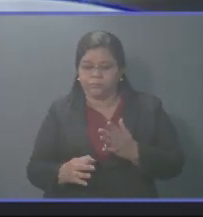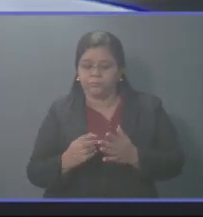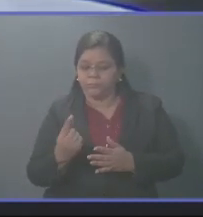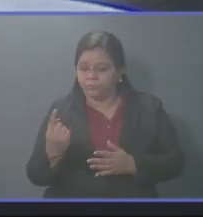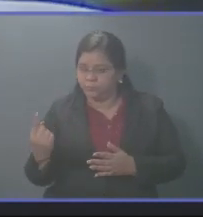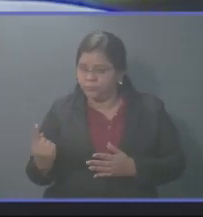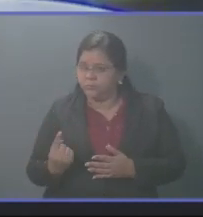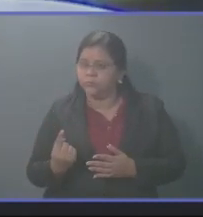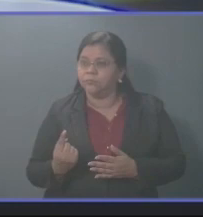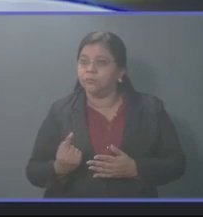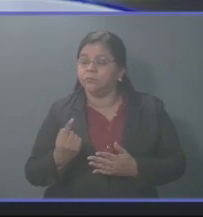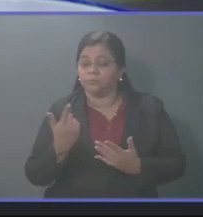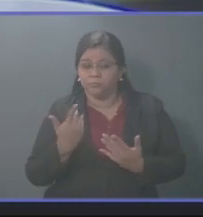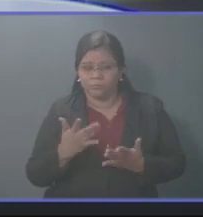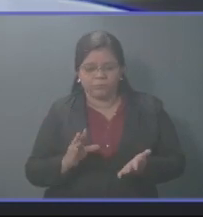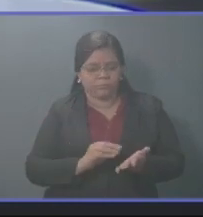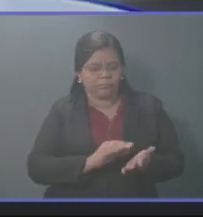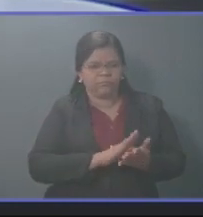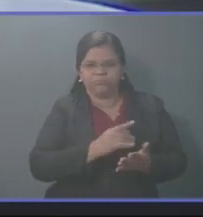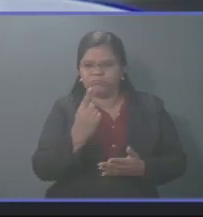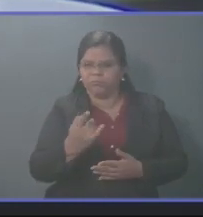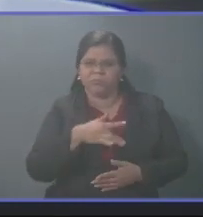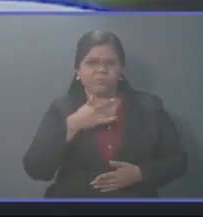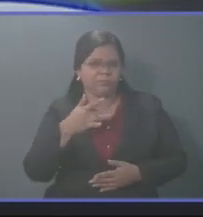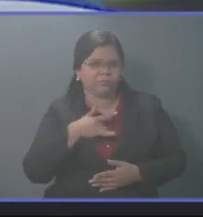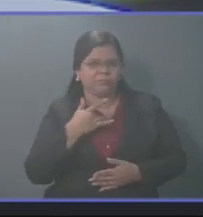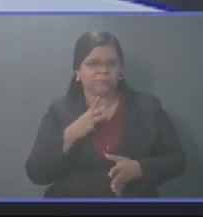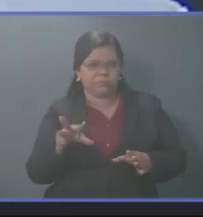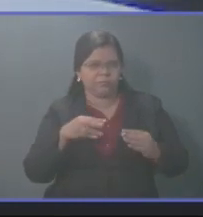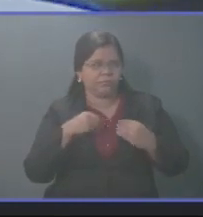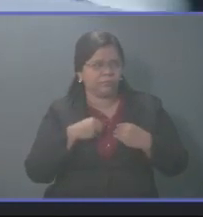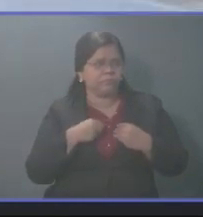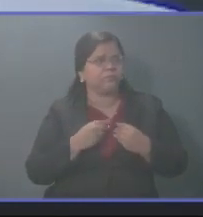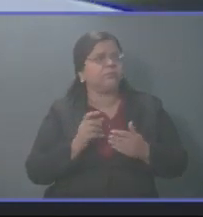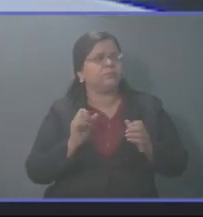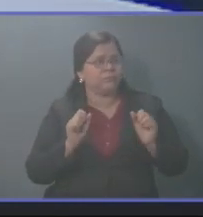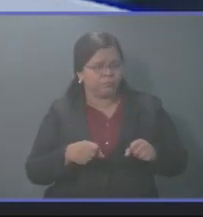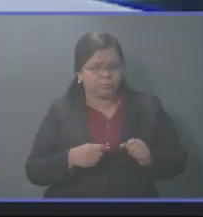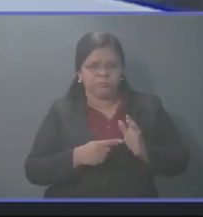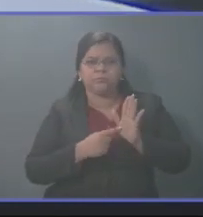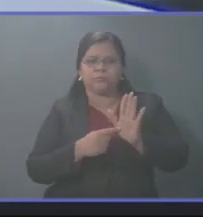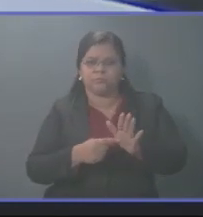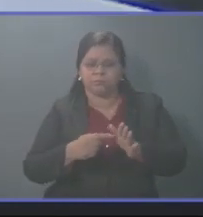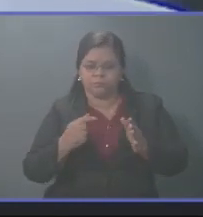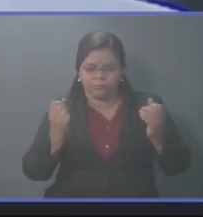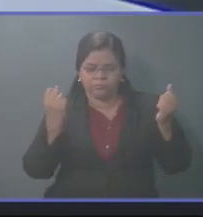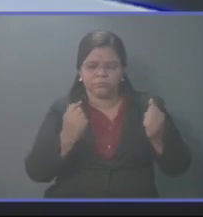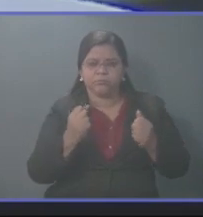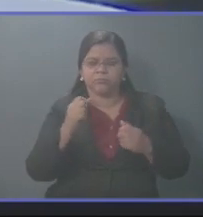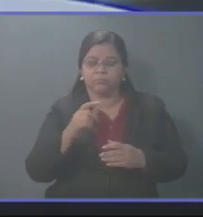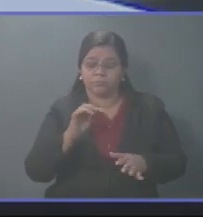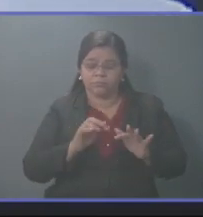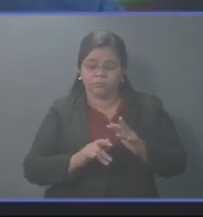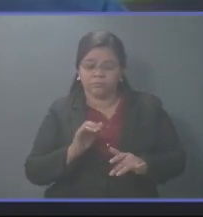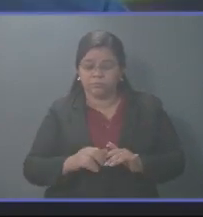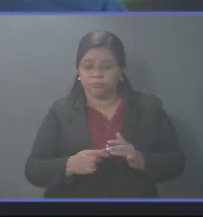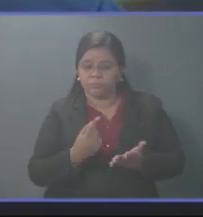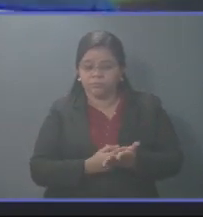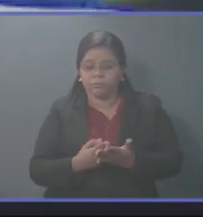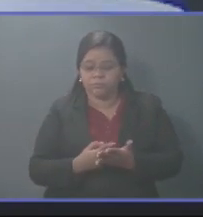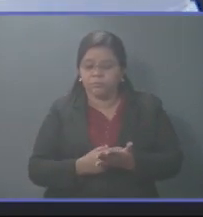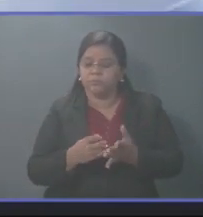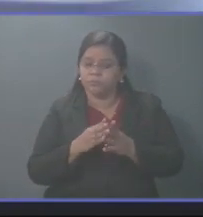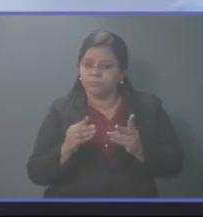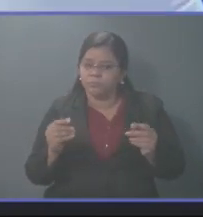consideren afectados en sus derechos o intereses legítimos deberán presentar la denuncia ante el secretario del tribunal a fin de que se